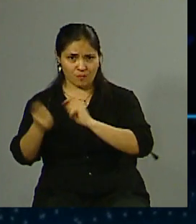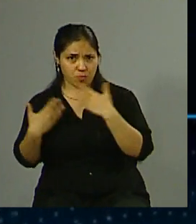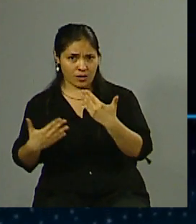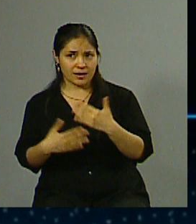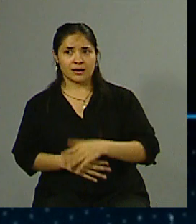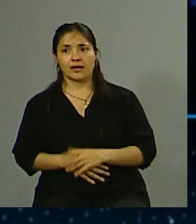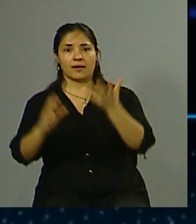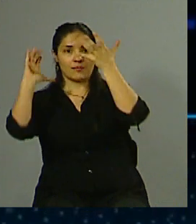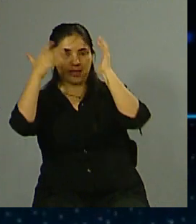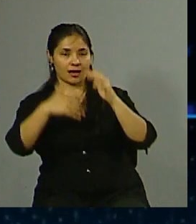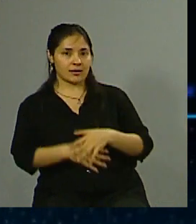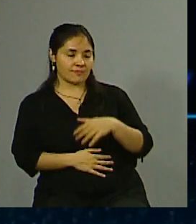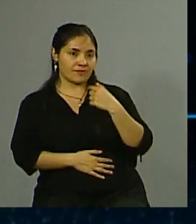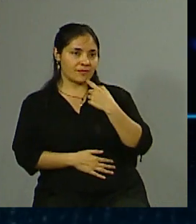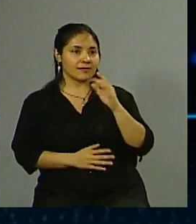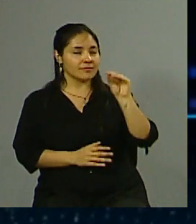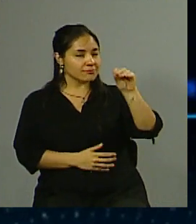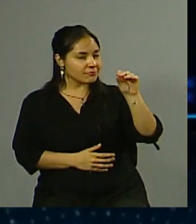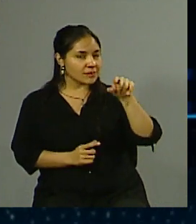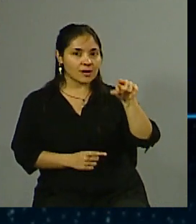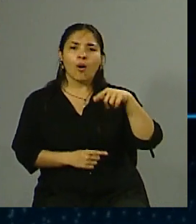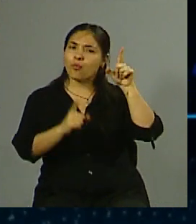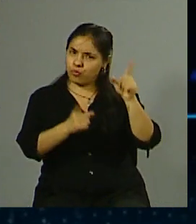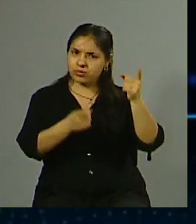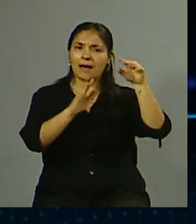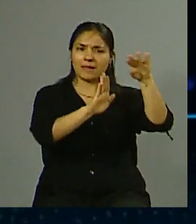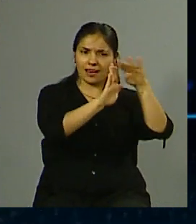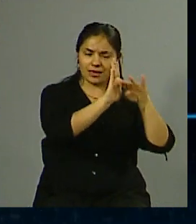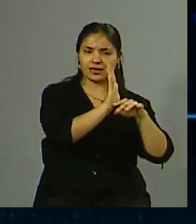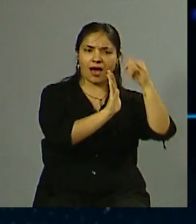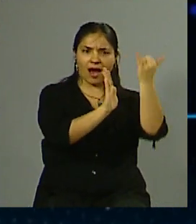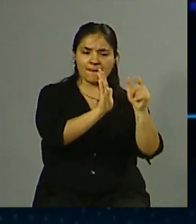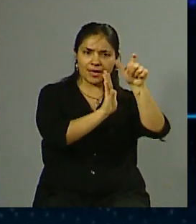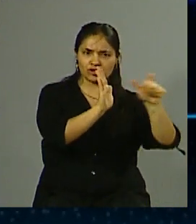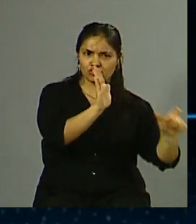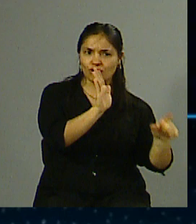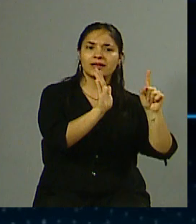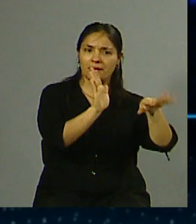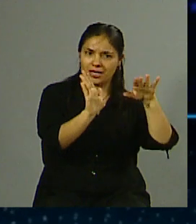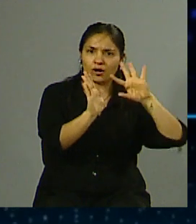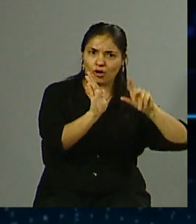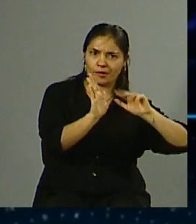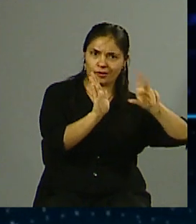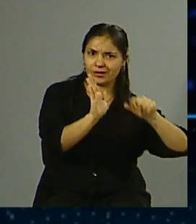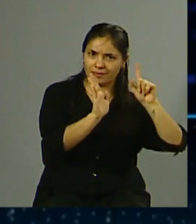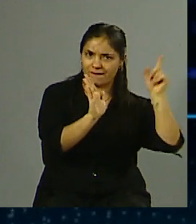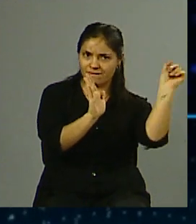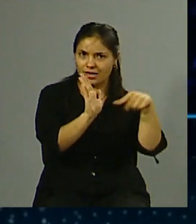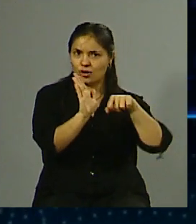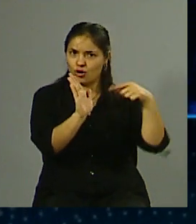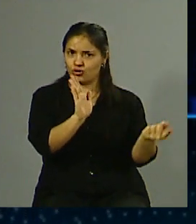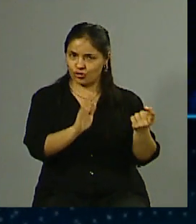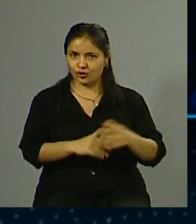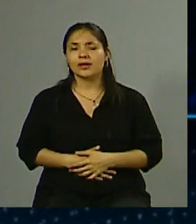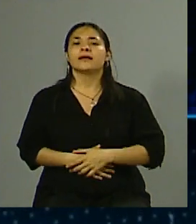¿Candidato Milei? Bullrich, vos también tenés un montón de gente en tus listas que viene de otro lado. Pero parece